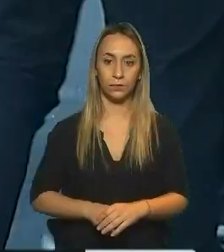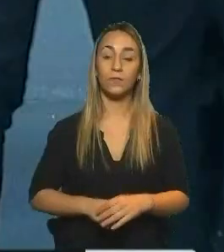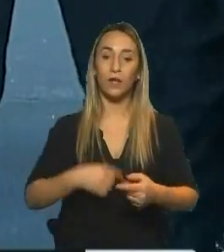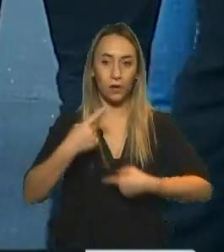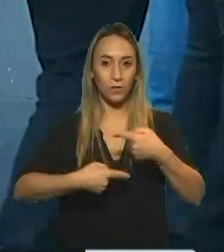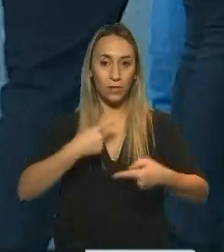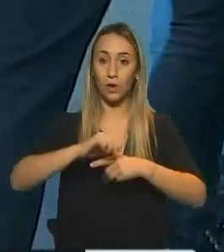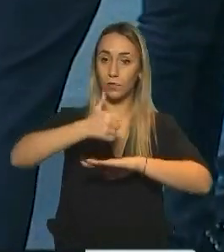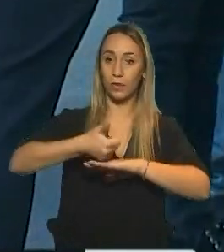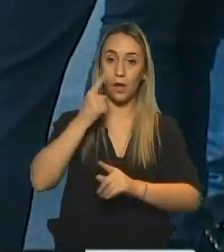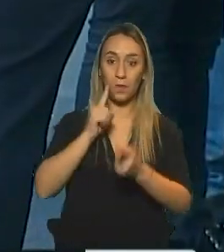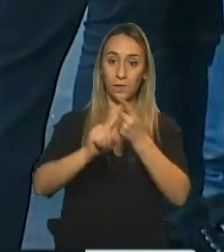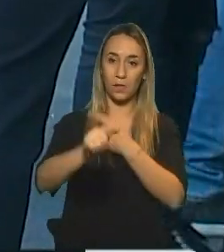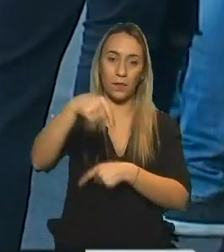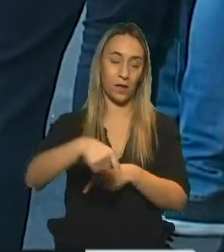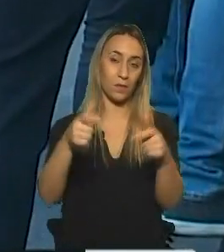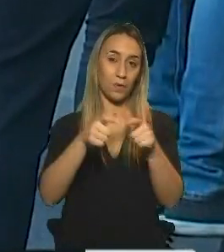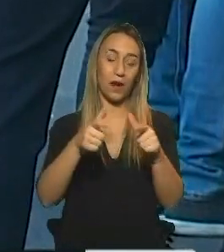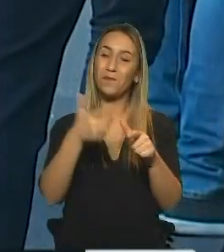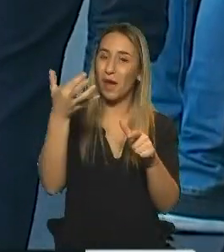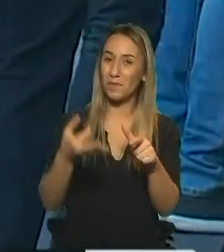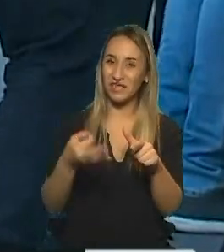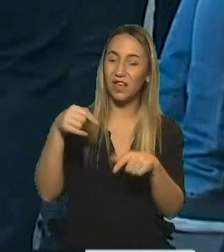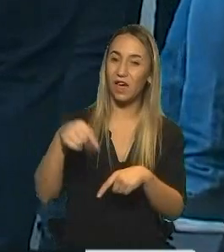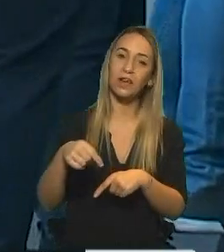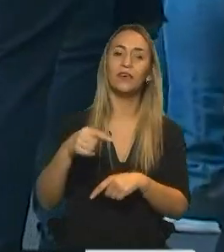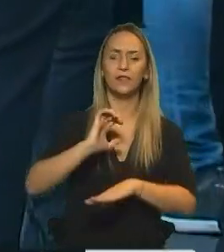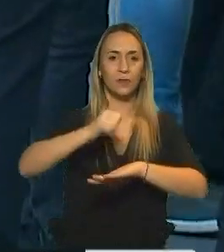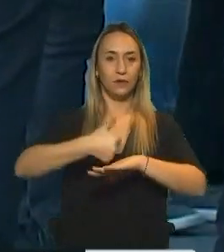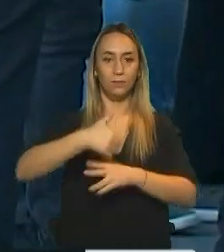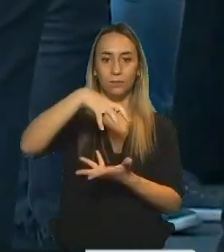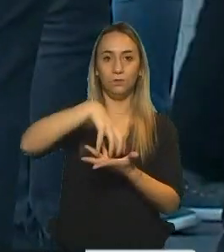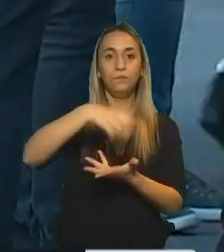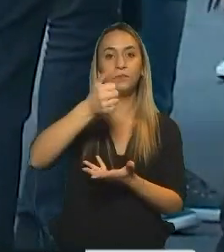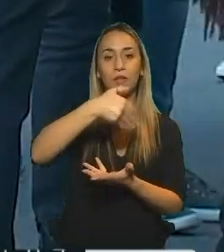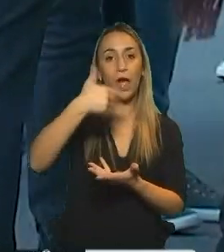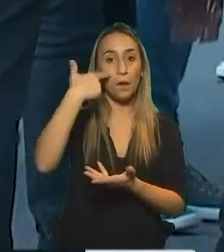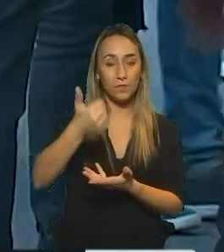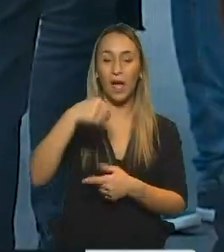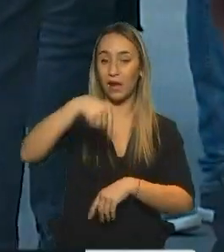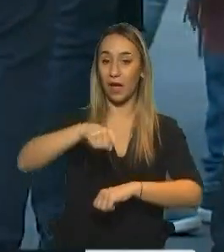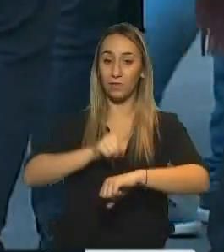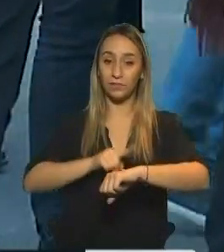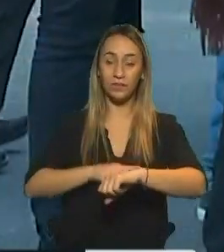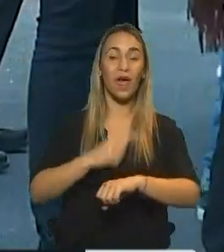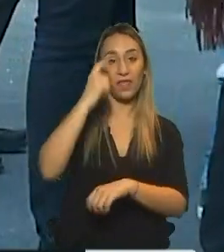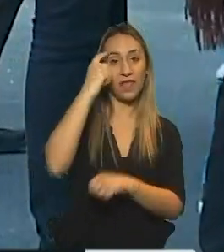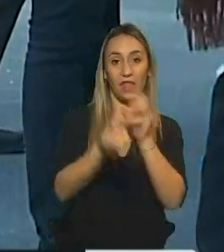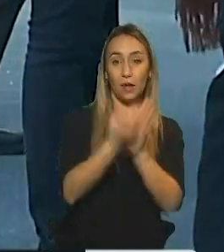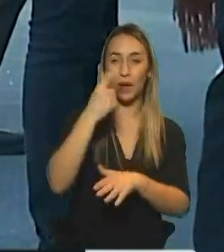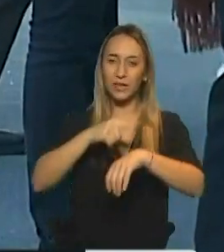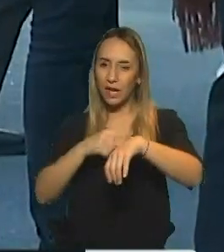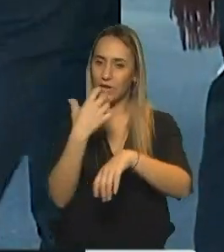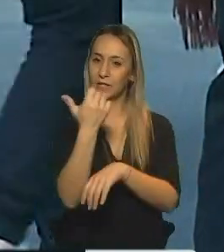Seguimos en vivo en este programa especial, transmitiendo desde la AMIA. En vivo, son las 10 de la mañana, 6 minutos,